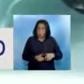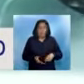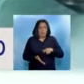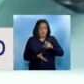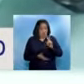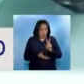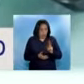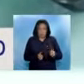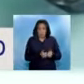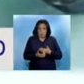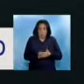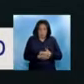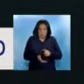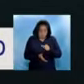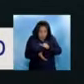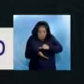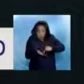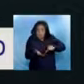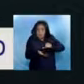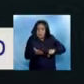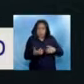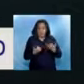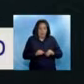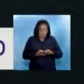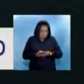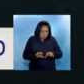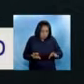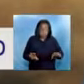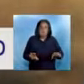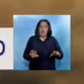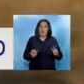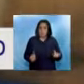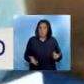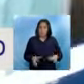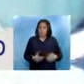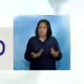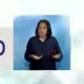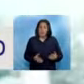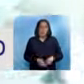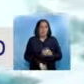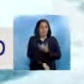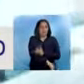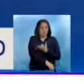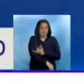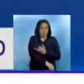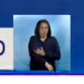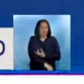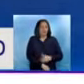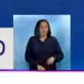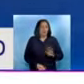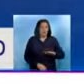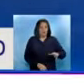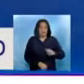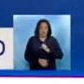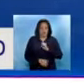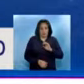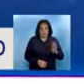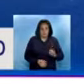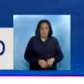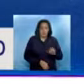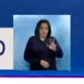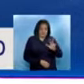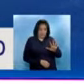intervención quirúrgica y ahora están estables en el Instituto Nacional de Salud del Niño de San Borja. Fueron 35 los médicos